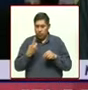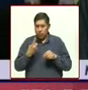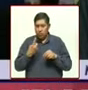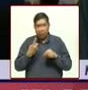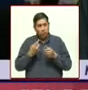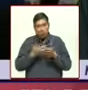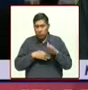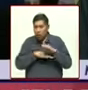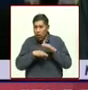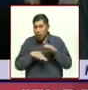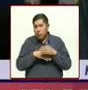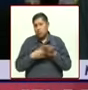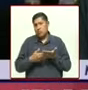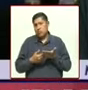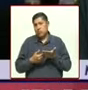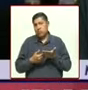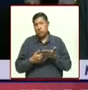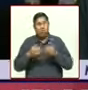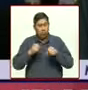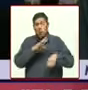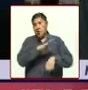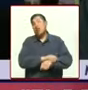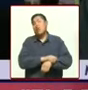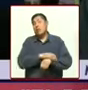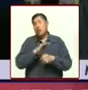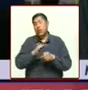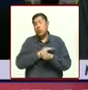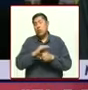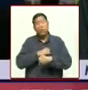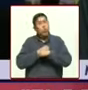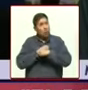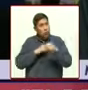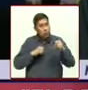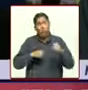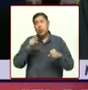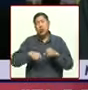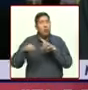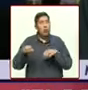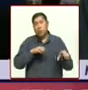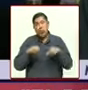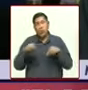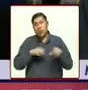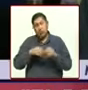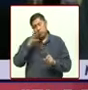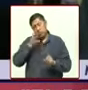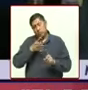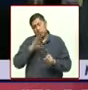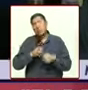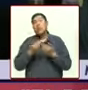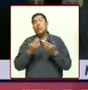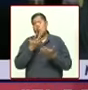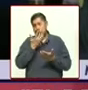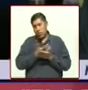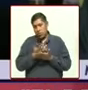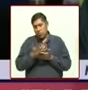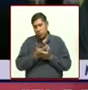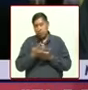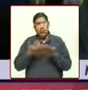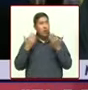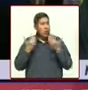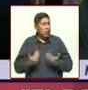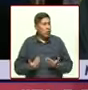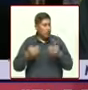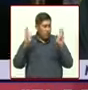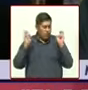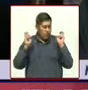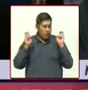La imputación formal es una privación exclusiva del Ministerio Público y debe ser realizada de manera objetiva en base a indicios. En el presente